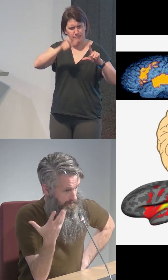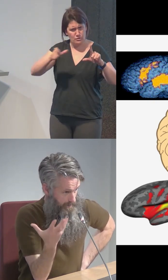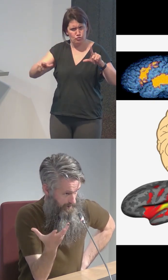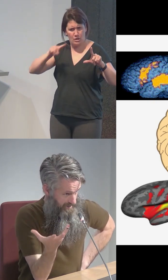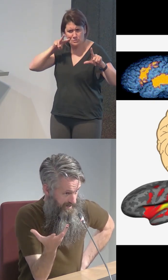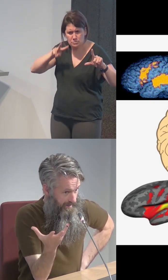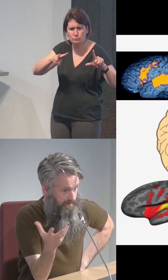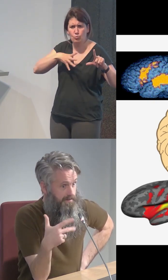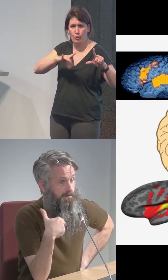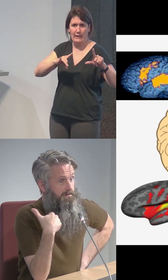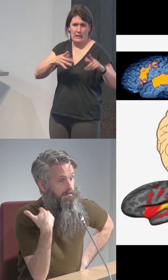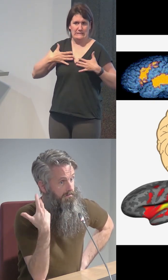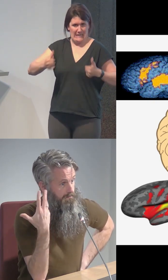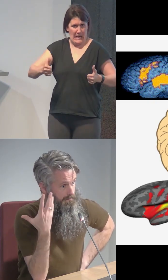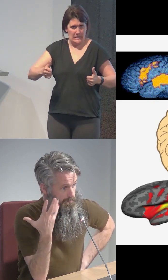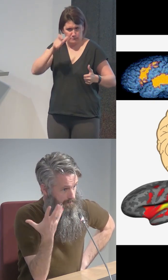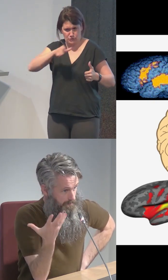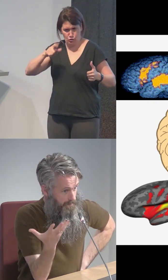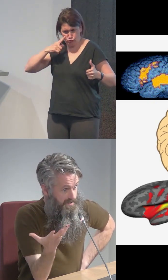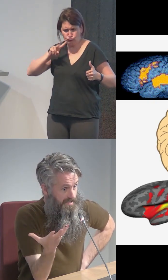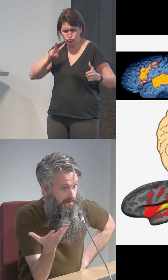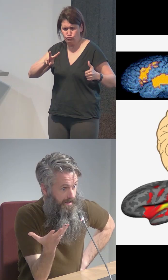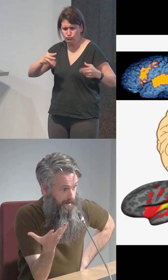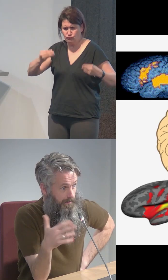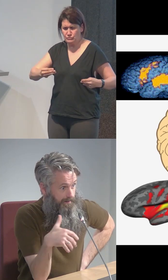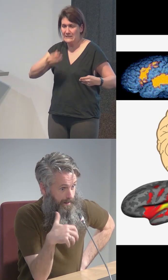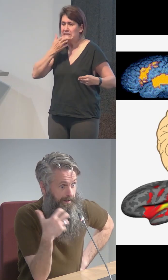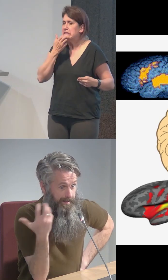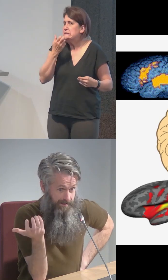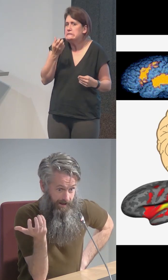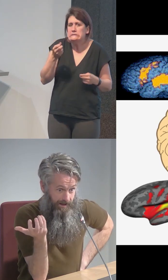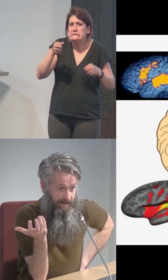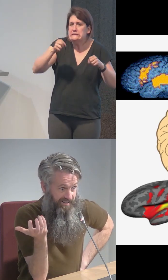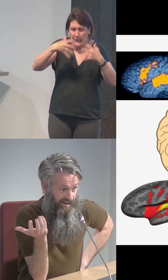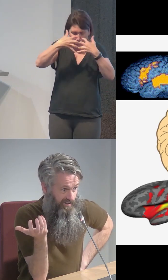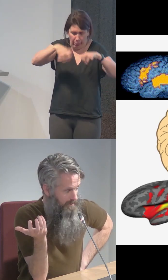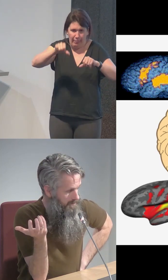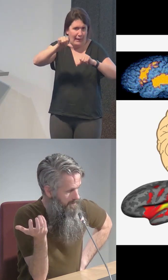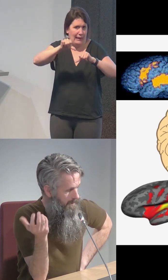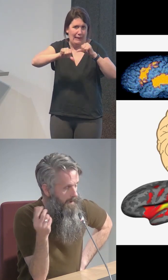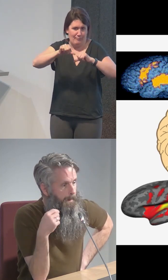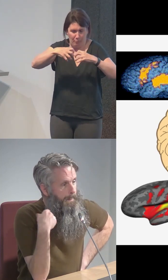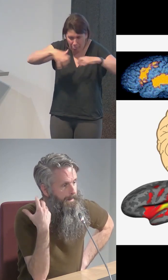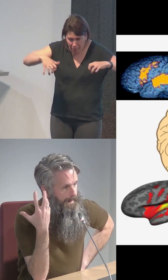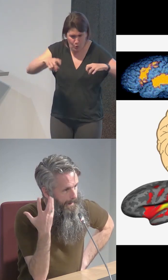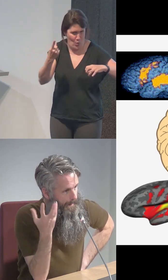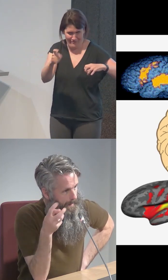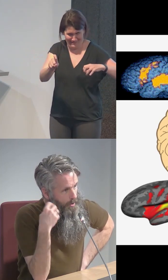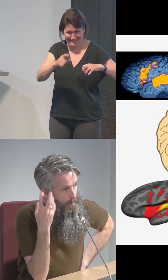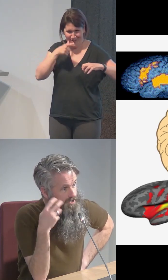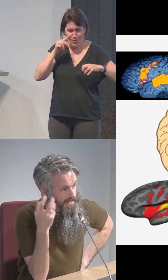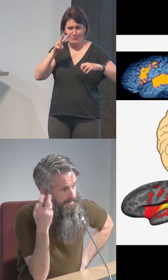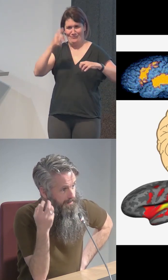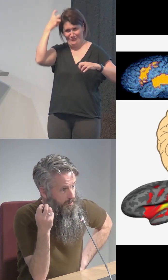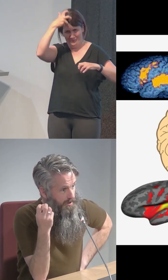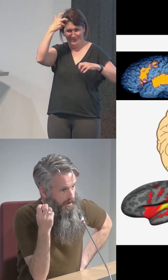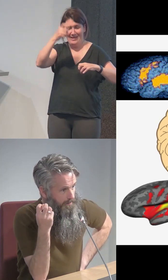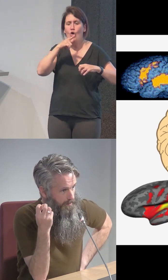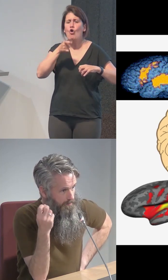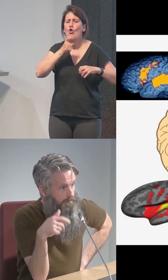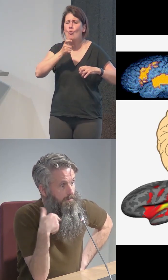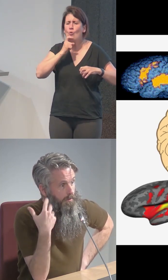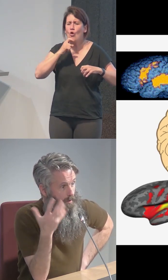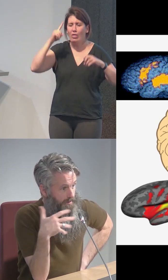personas sanas, sin tener que abrirles el cráneo, cómo se activa